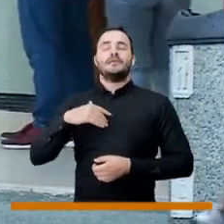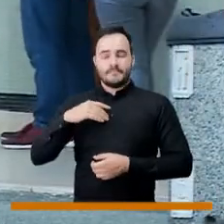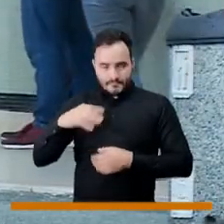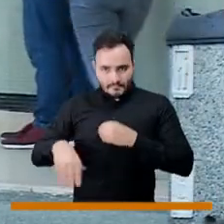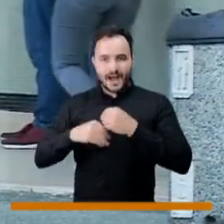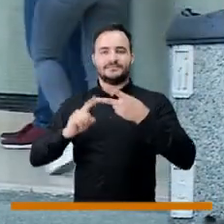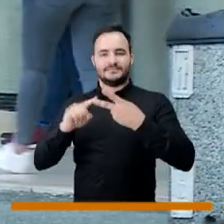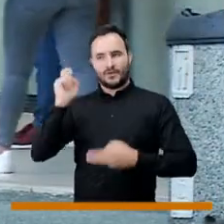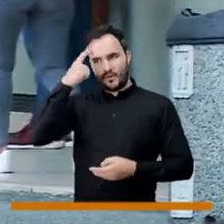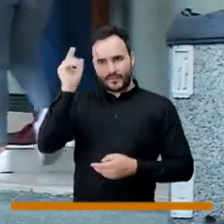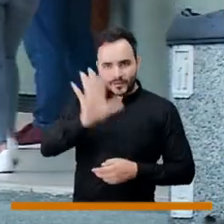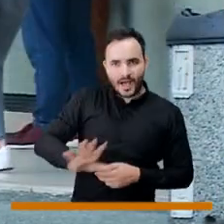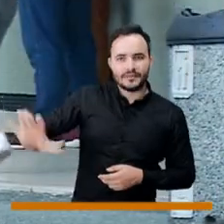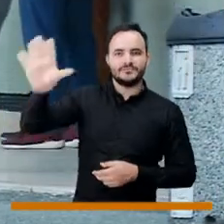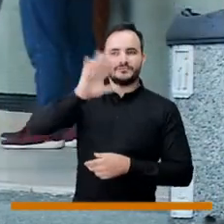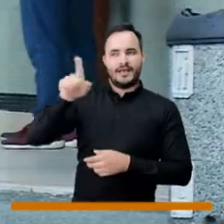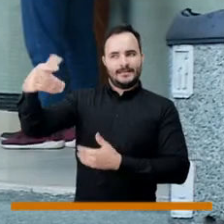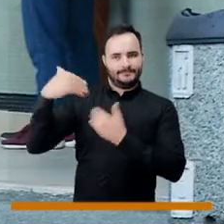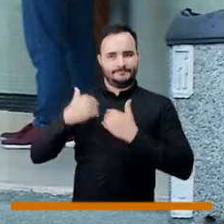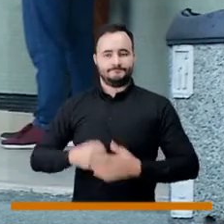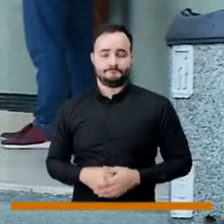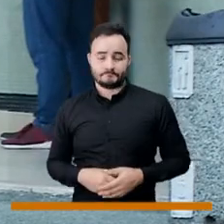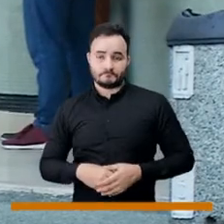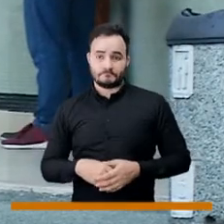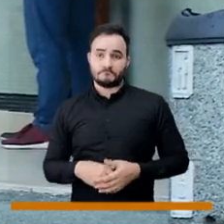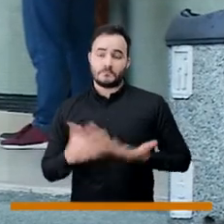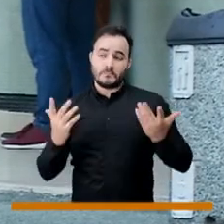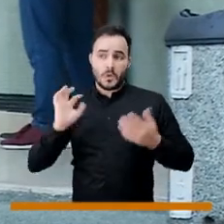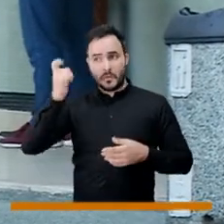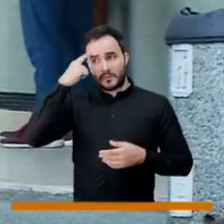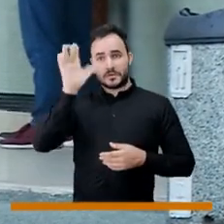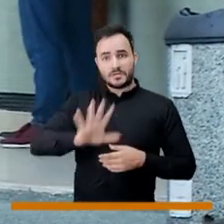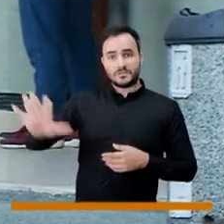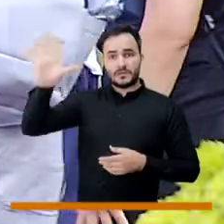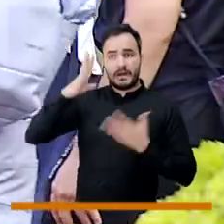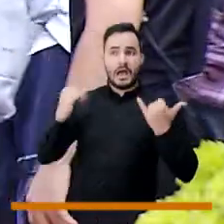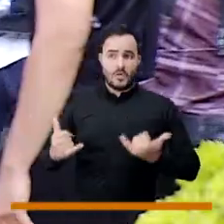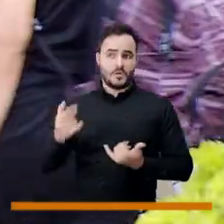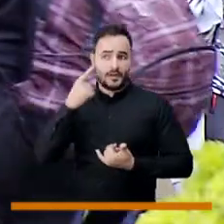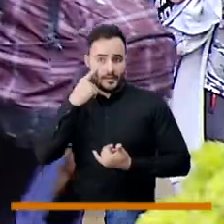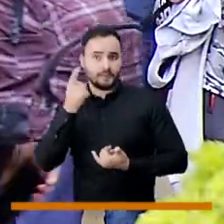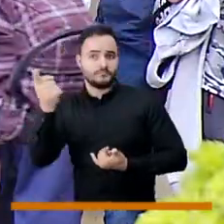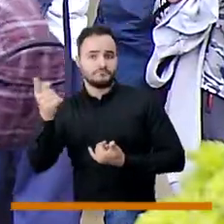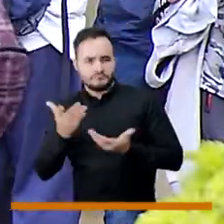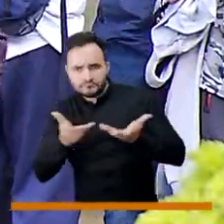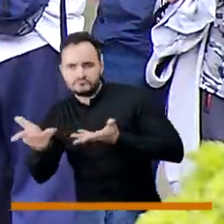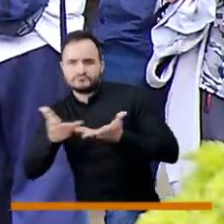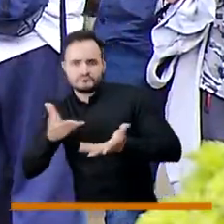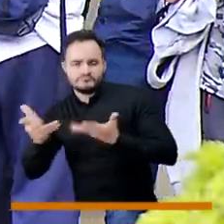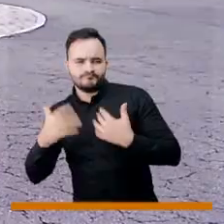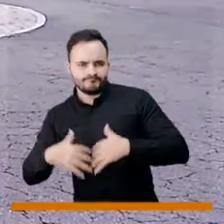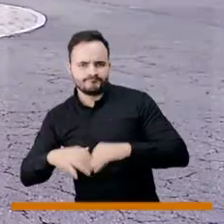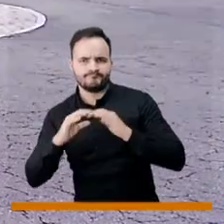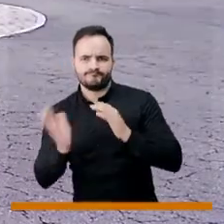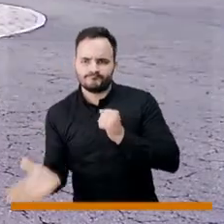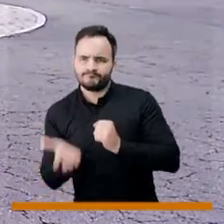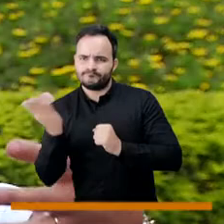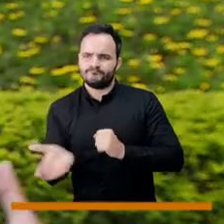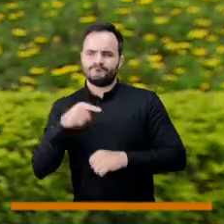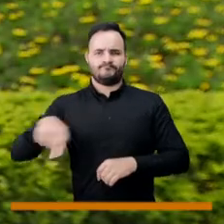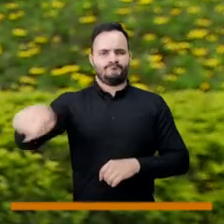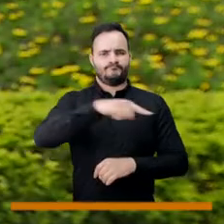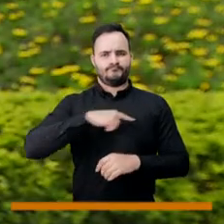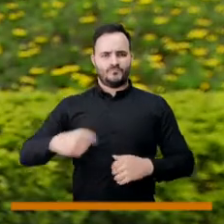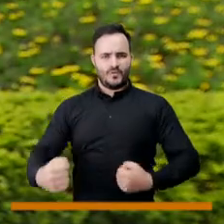y del gobierno nacional hoy hay una gran apuesta también por el gobierno nacional actual por fortalecer todo el tema matrícula cero